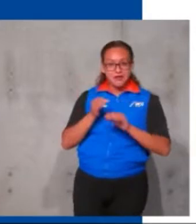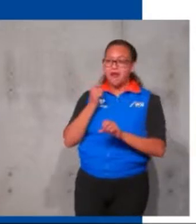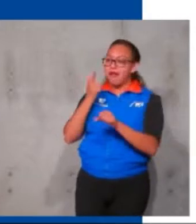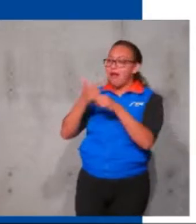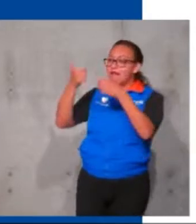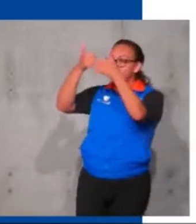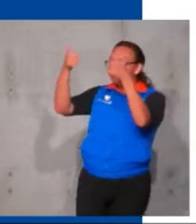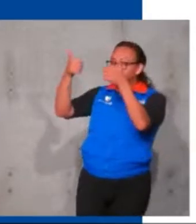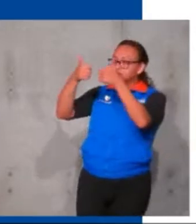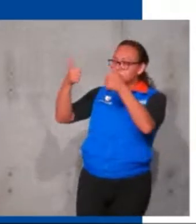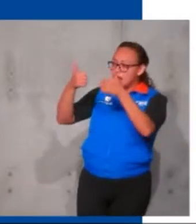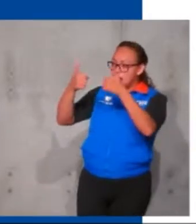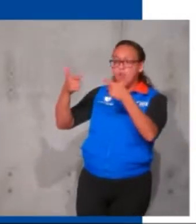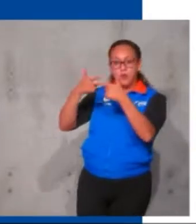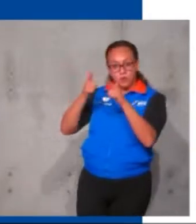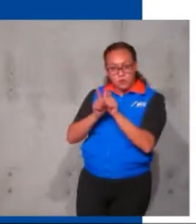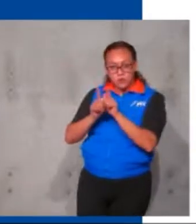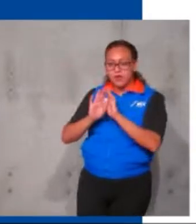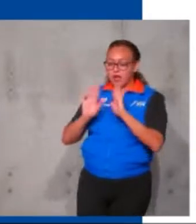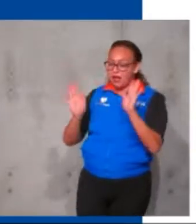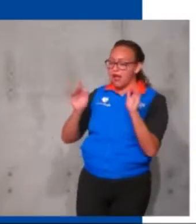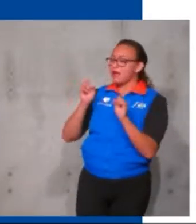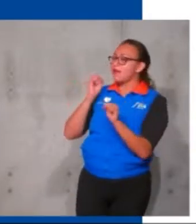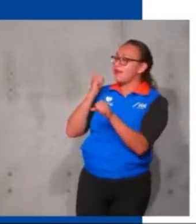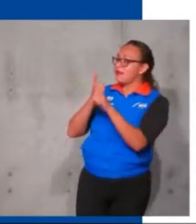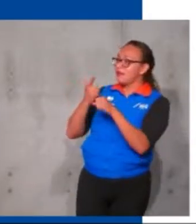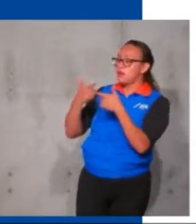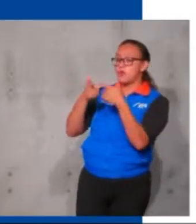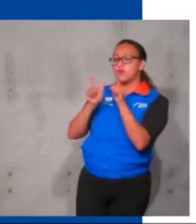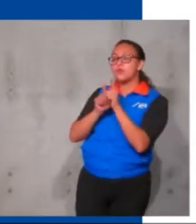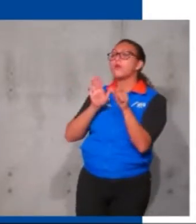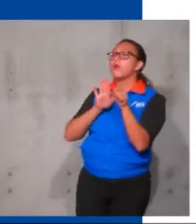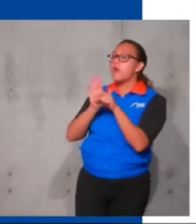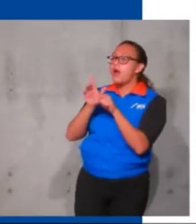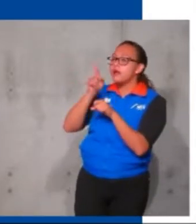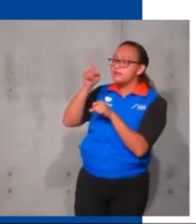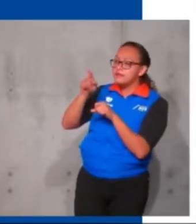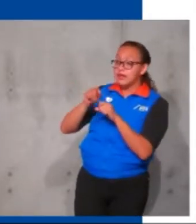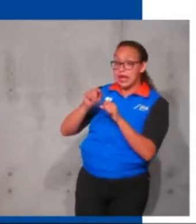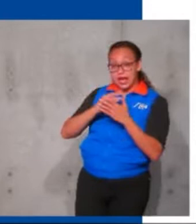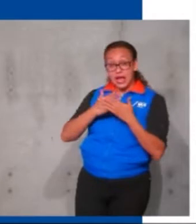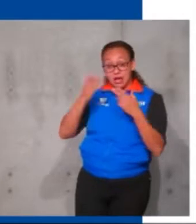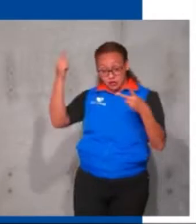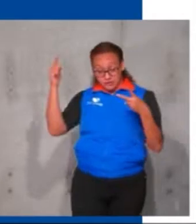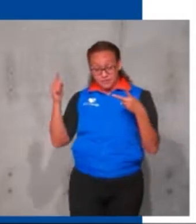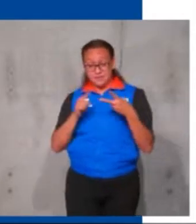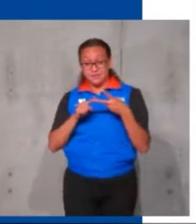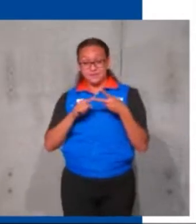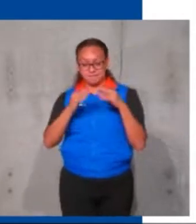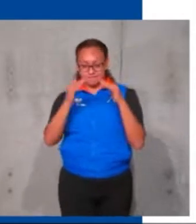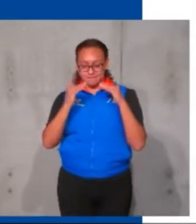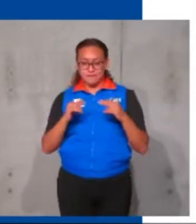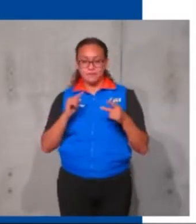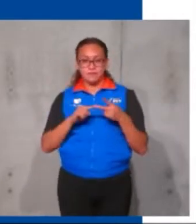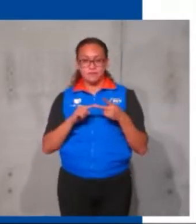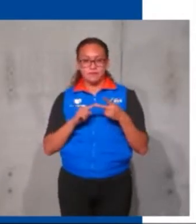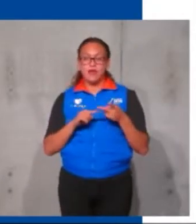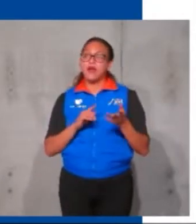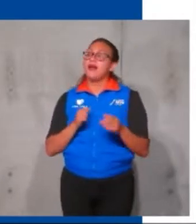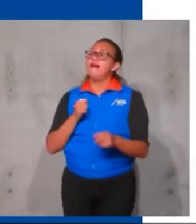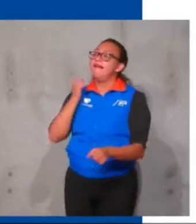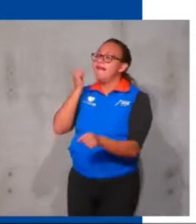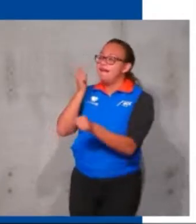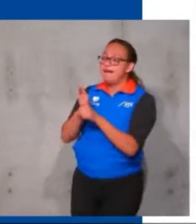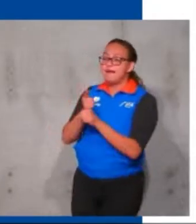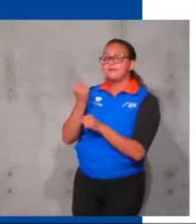Después que ya los identificamos, ya tenemos claro quiénes son nuestros grupos de interés, el segundo paso que tenemos que llevar a